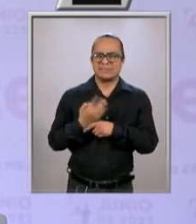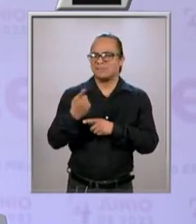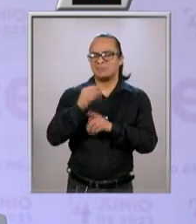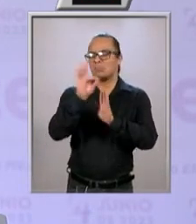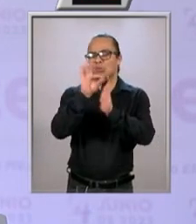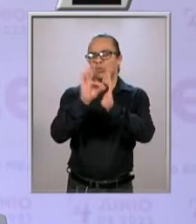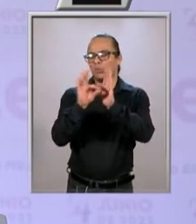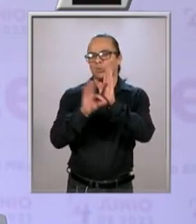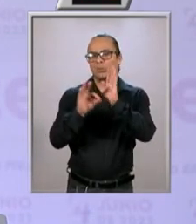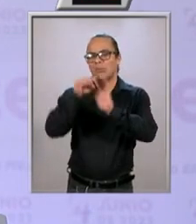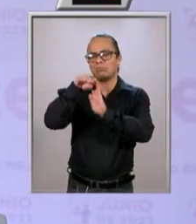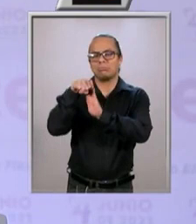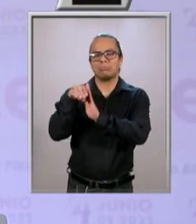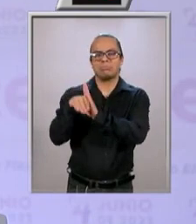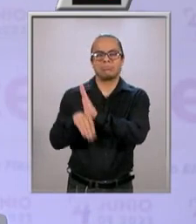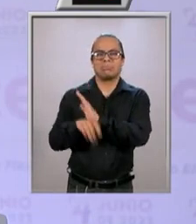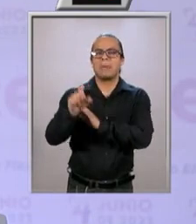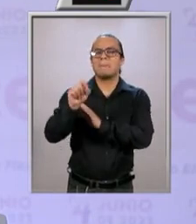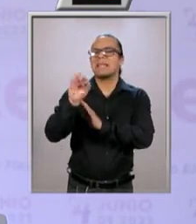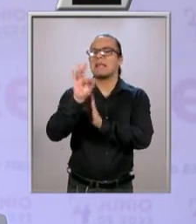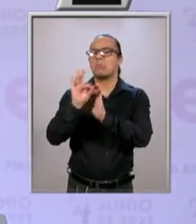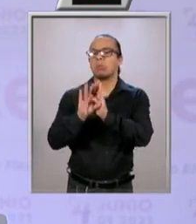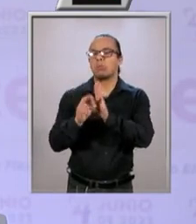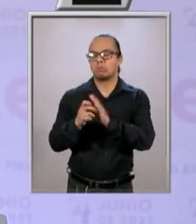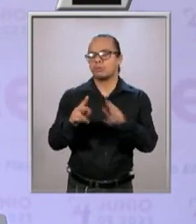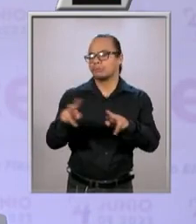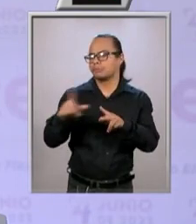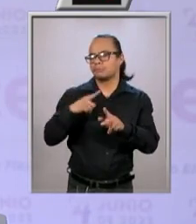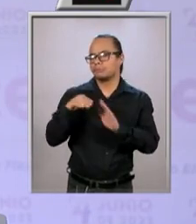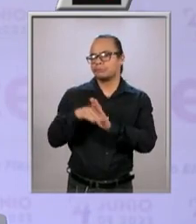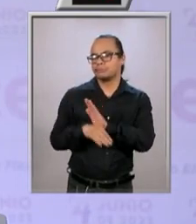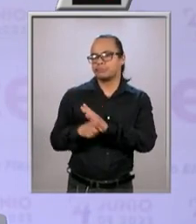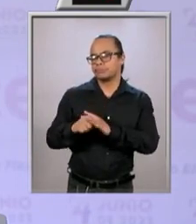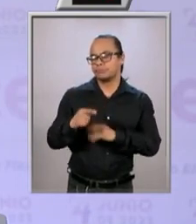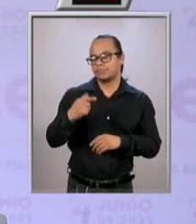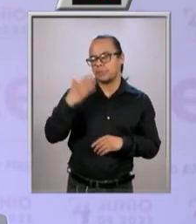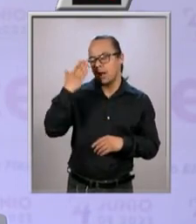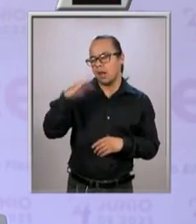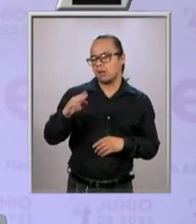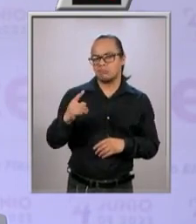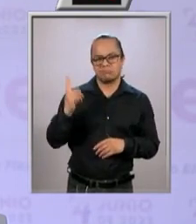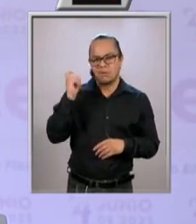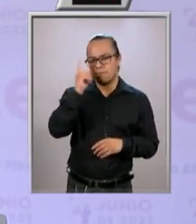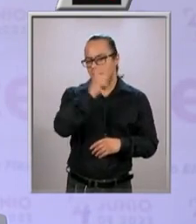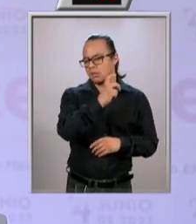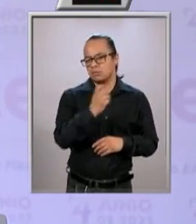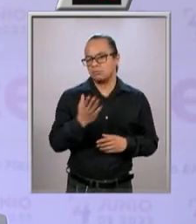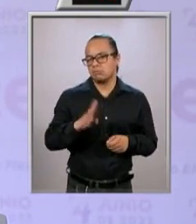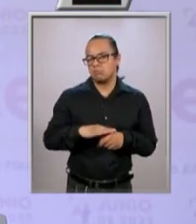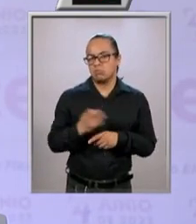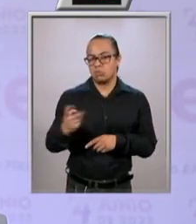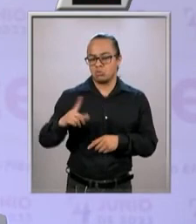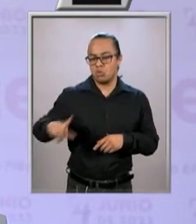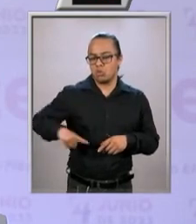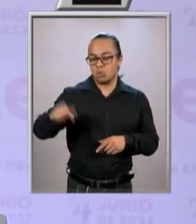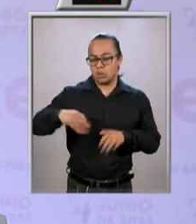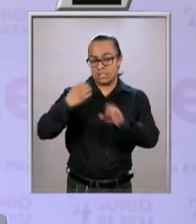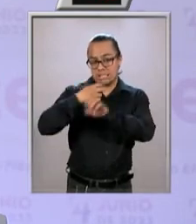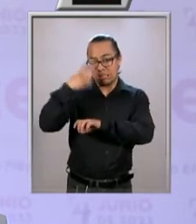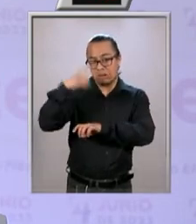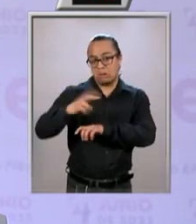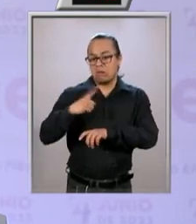en todas las encuestas y no debe de ser nada fácil saber que será la responsable de entregar el gobierno del Estado de México